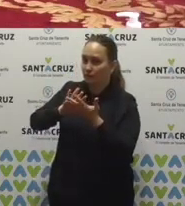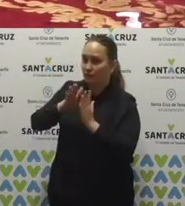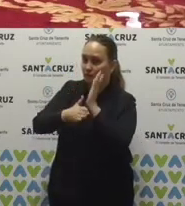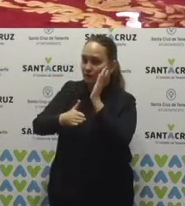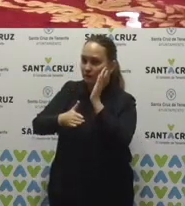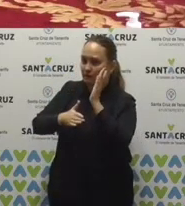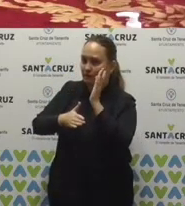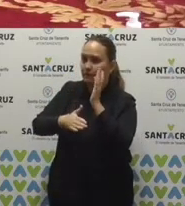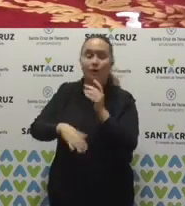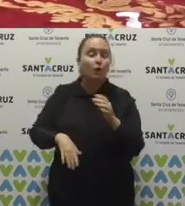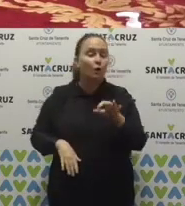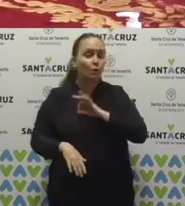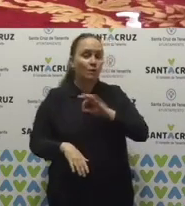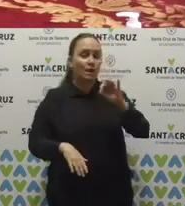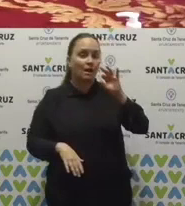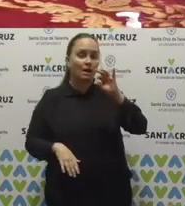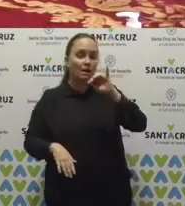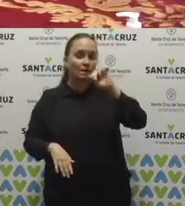y esa